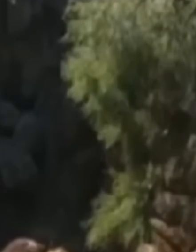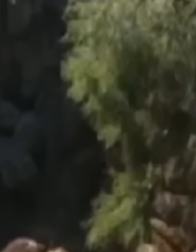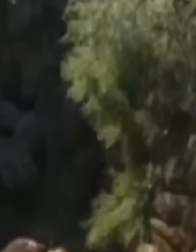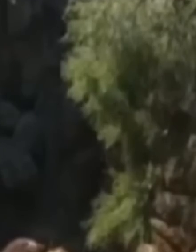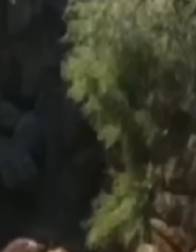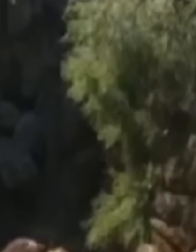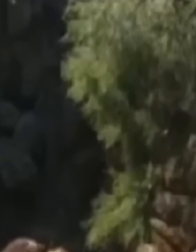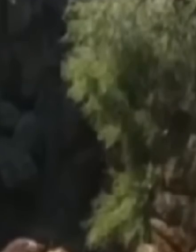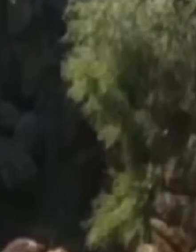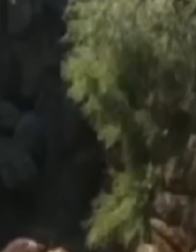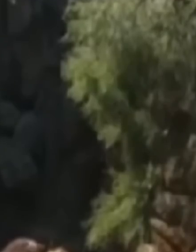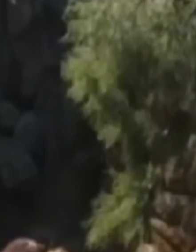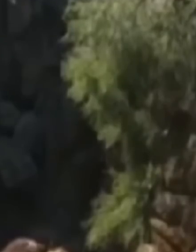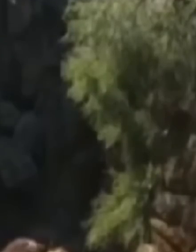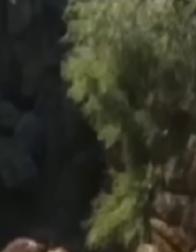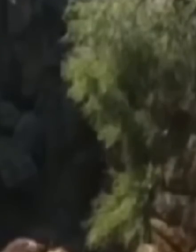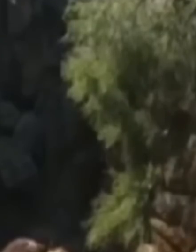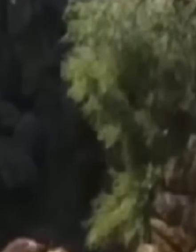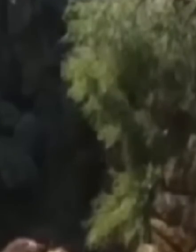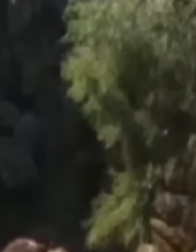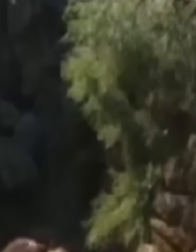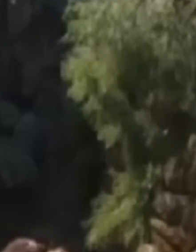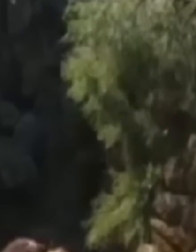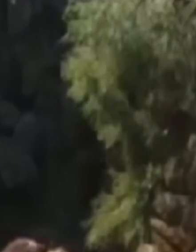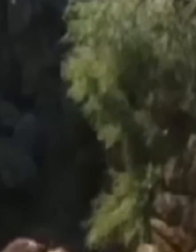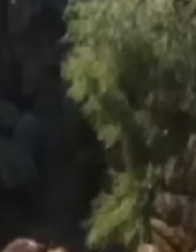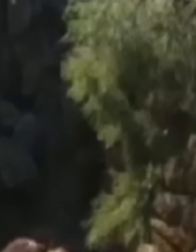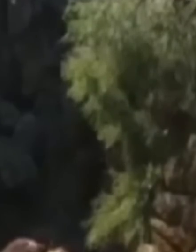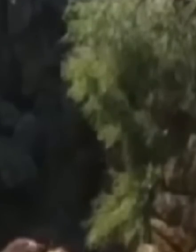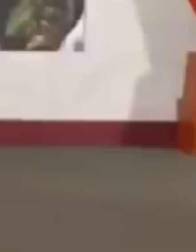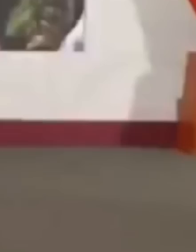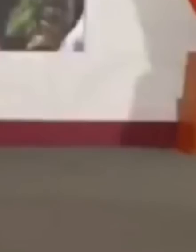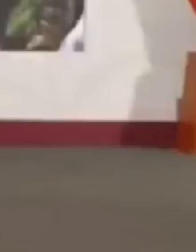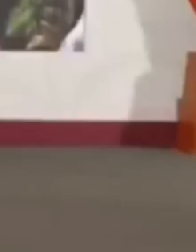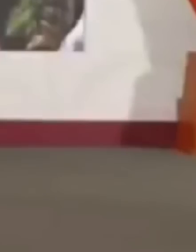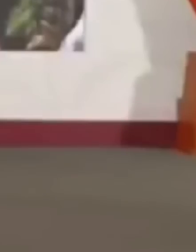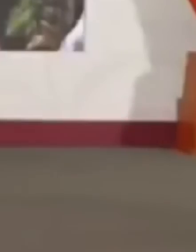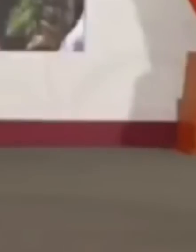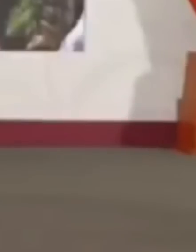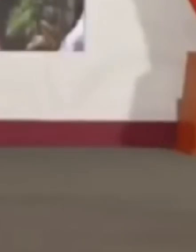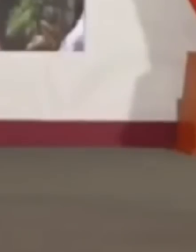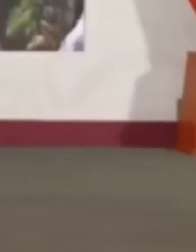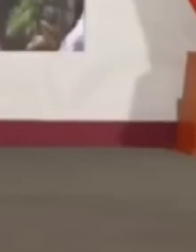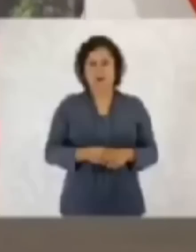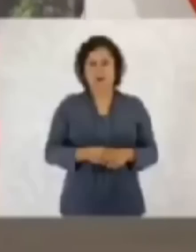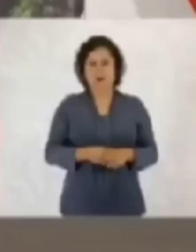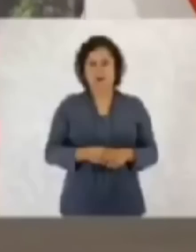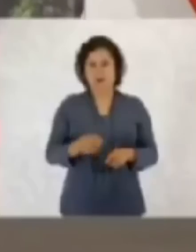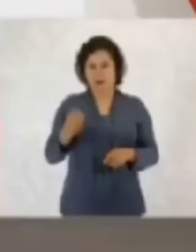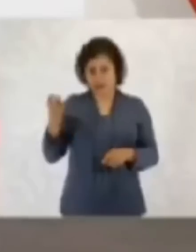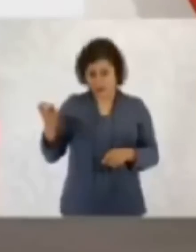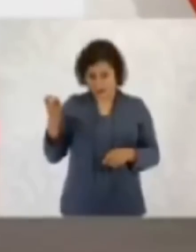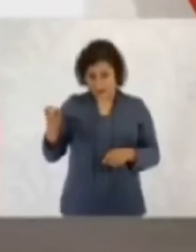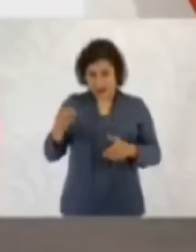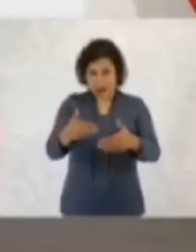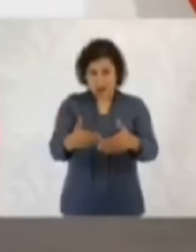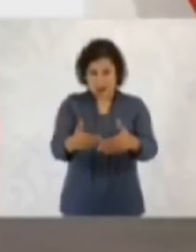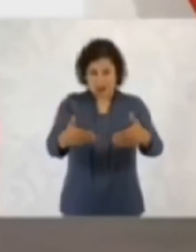de concesión, y es la manera en la que se está acaparando el agua, entre otras. Es la presa principal.